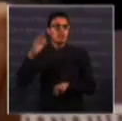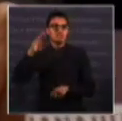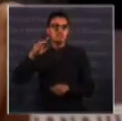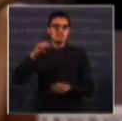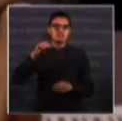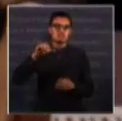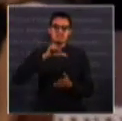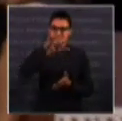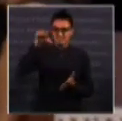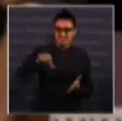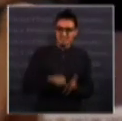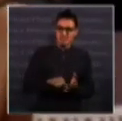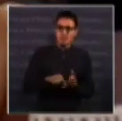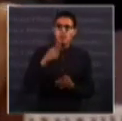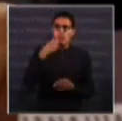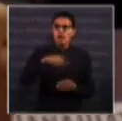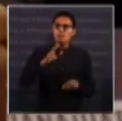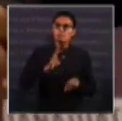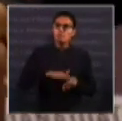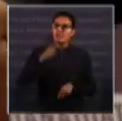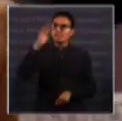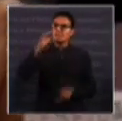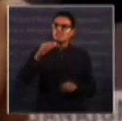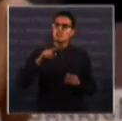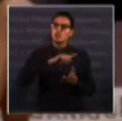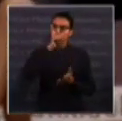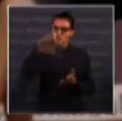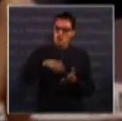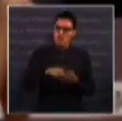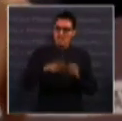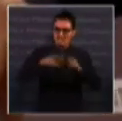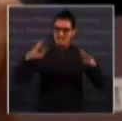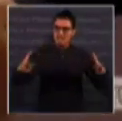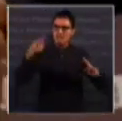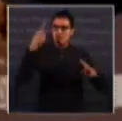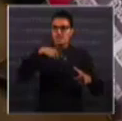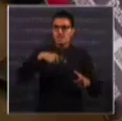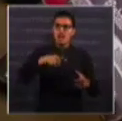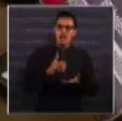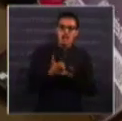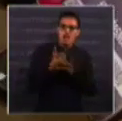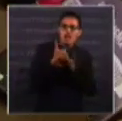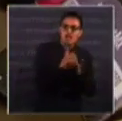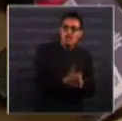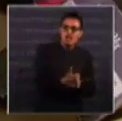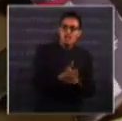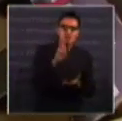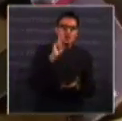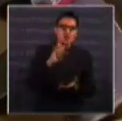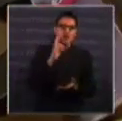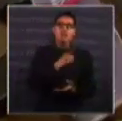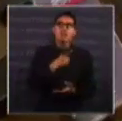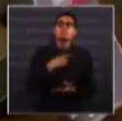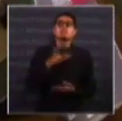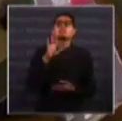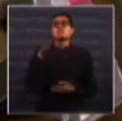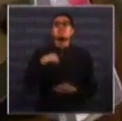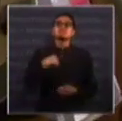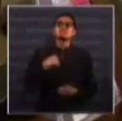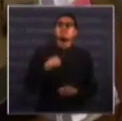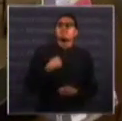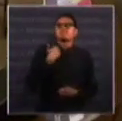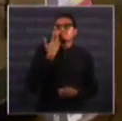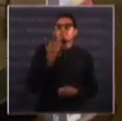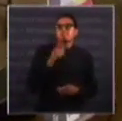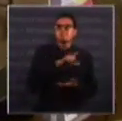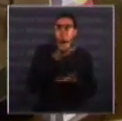pero que tengan mayor capacidad para atender y dar seguimiento a los delitos. No hay delito grande ni pequeño,